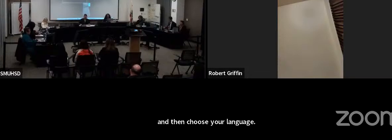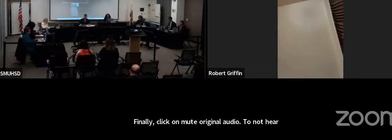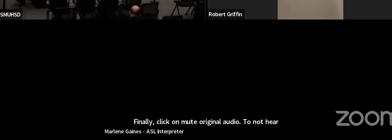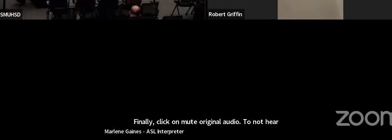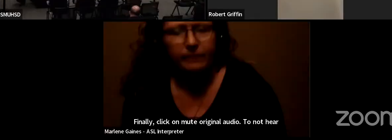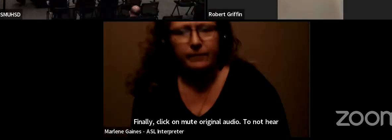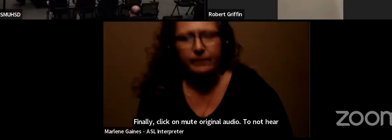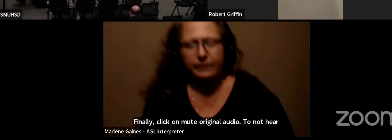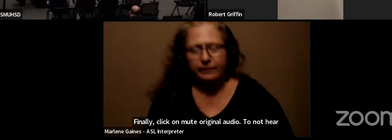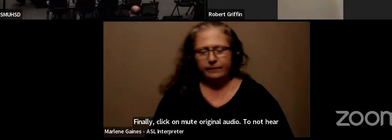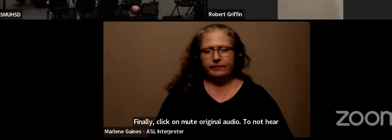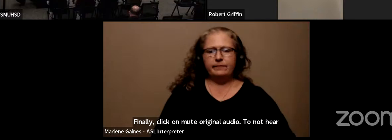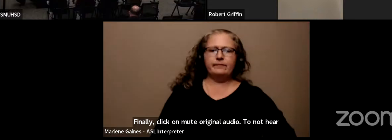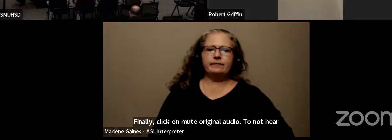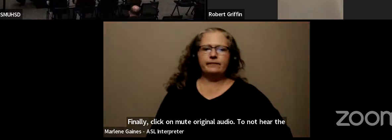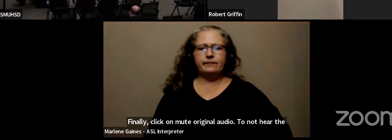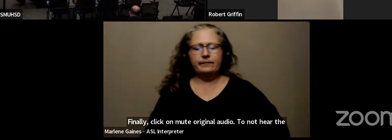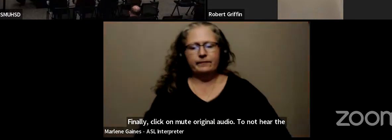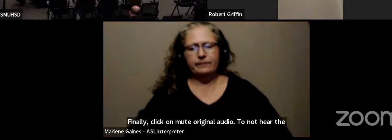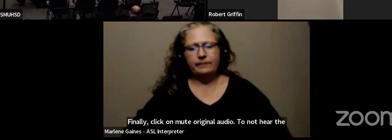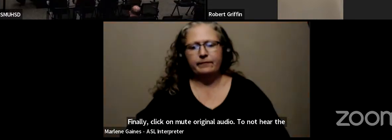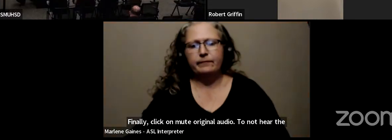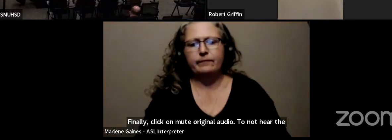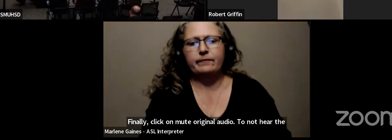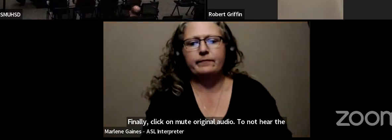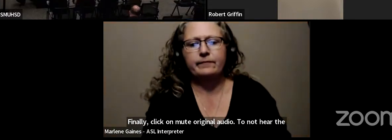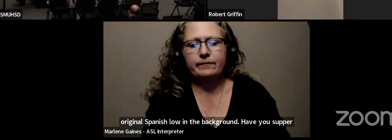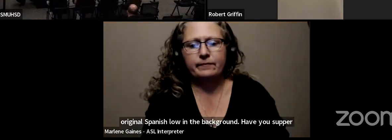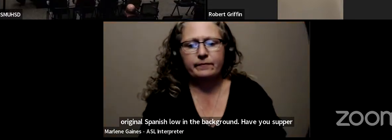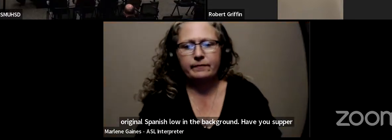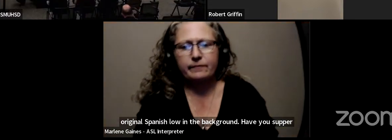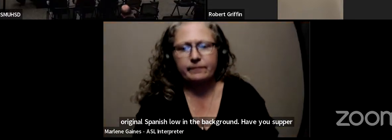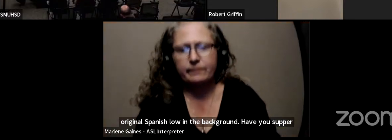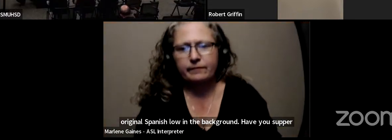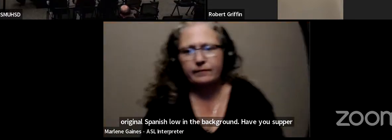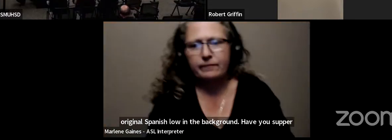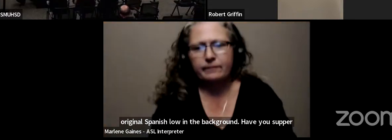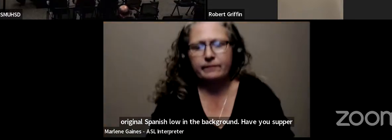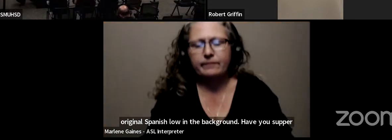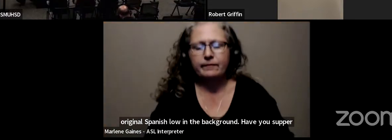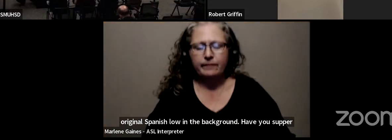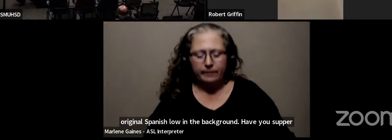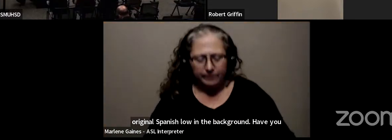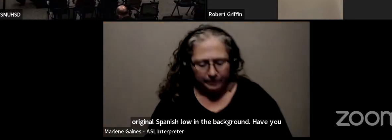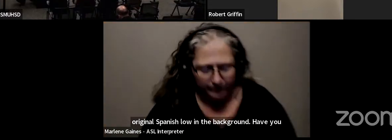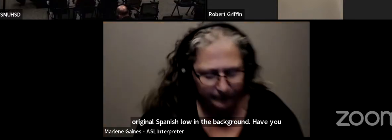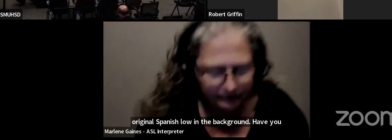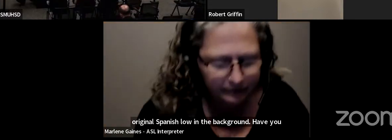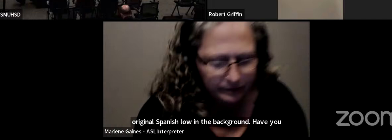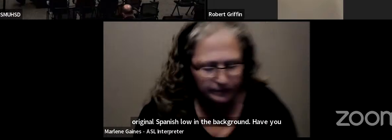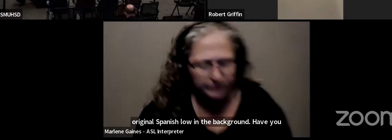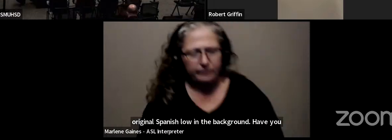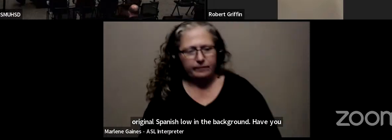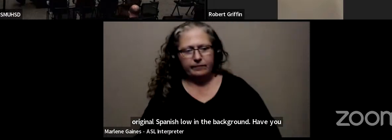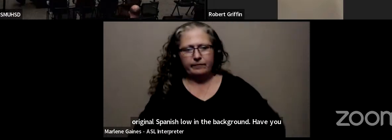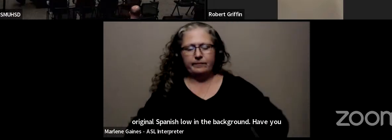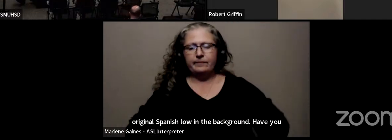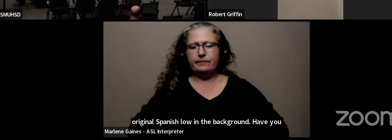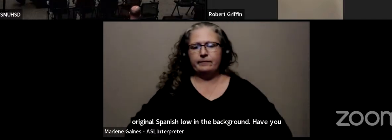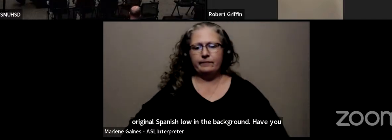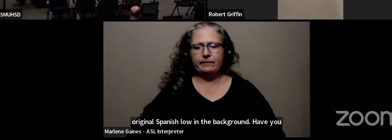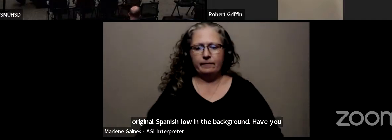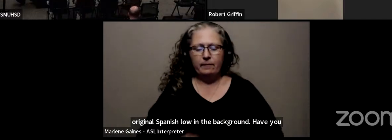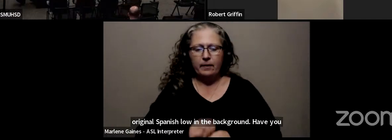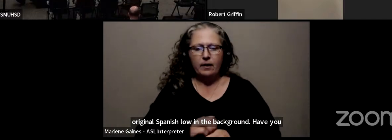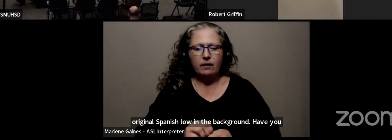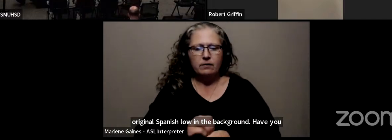Spanish low in the background. Aviso por parte del intérprete: para hacer el uso de servicio de interpretación, favor de desplazarse a